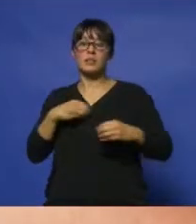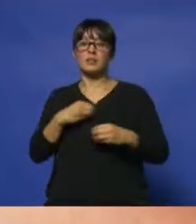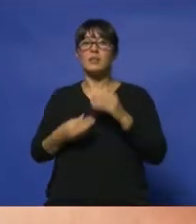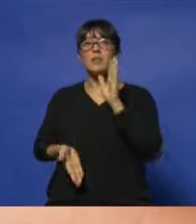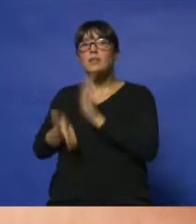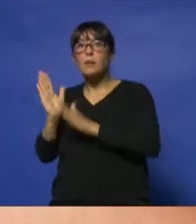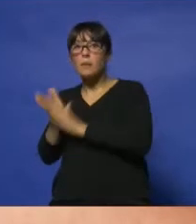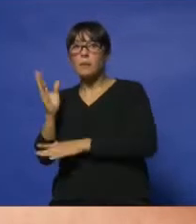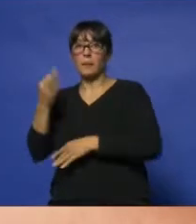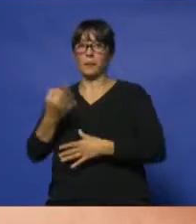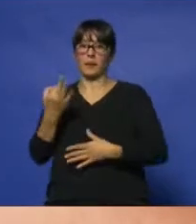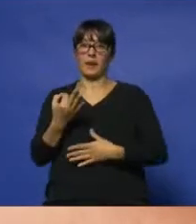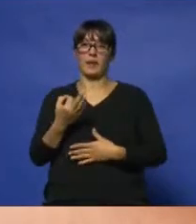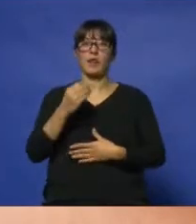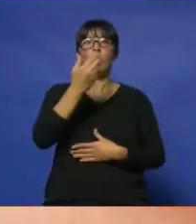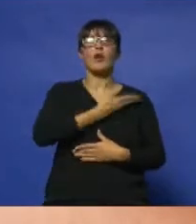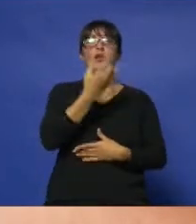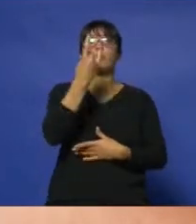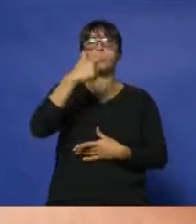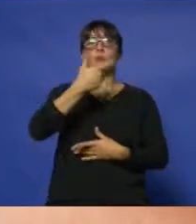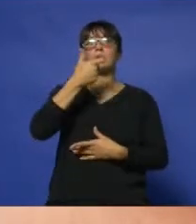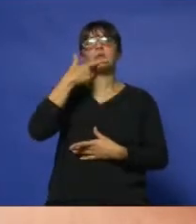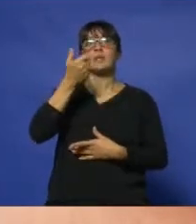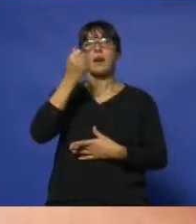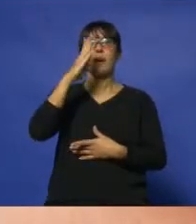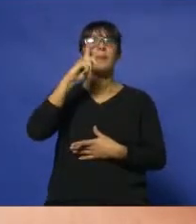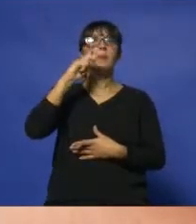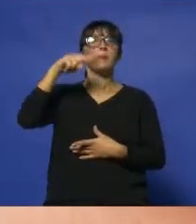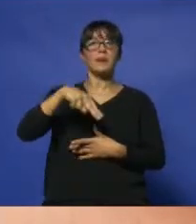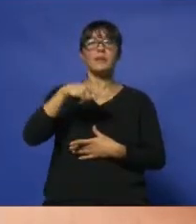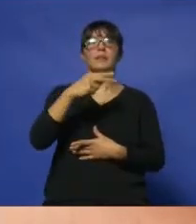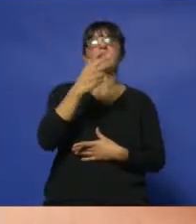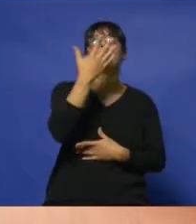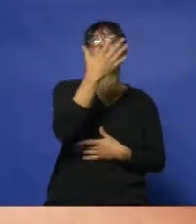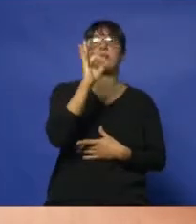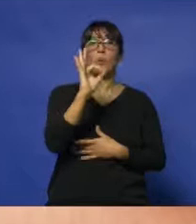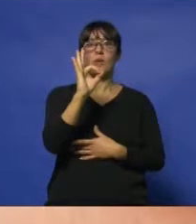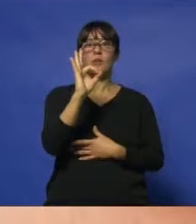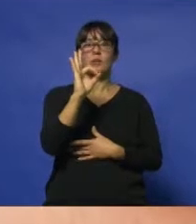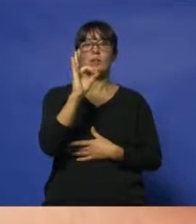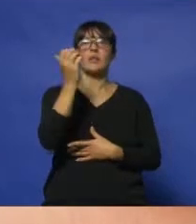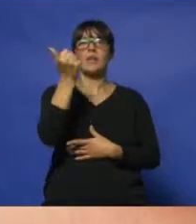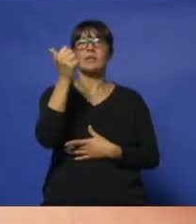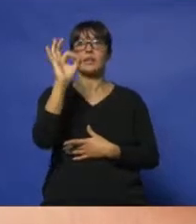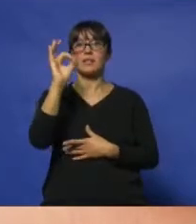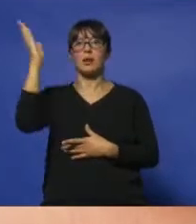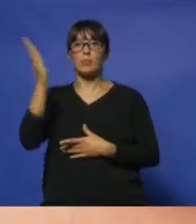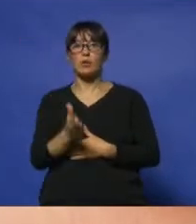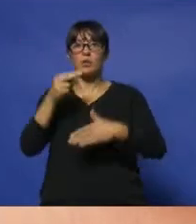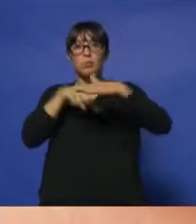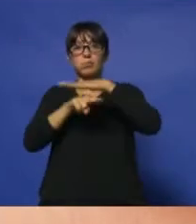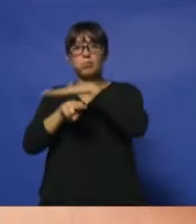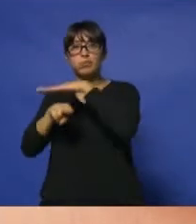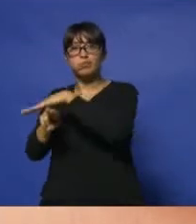Clínica Fusabín, entre el 50 y el 70% era lo que oscilaba hoy la cantidad de camas ocupadas. Otra de